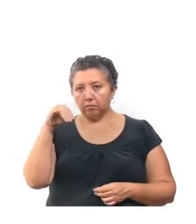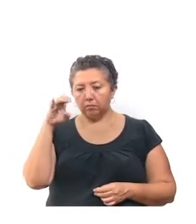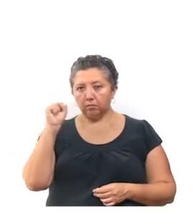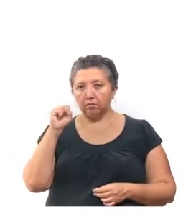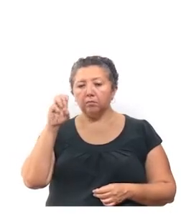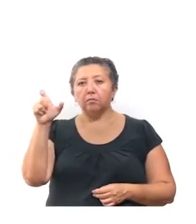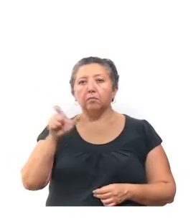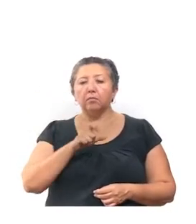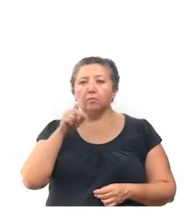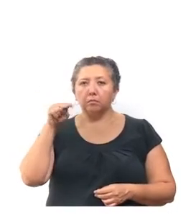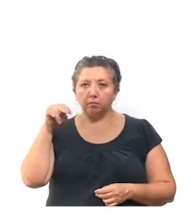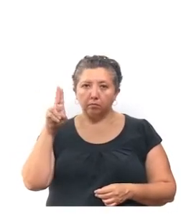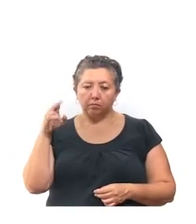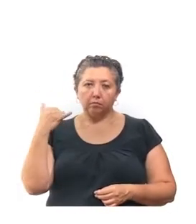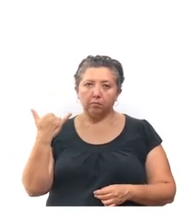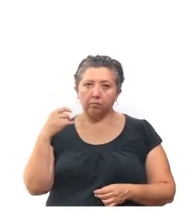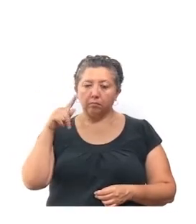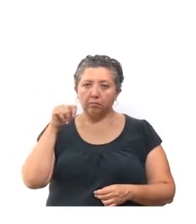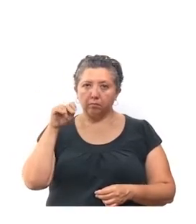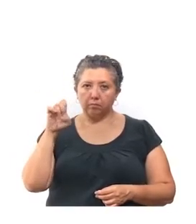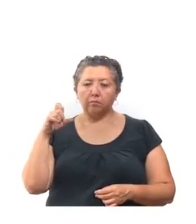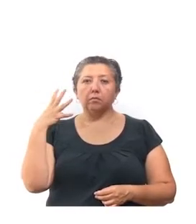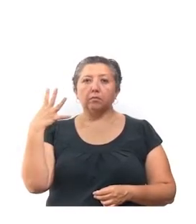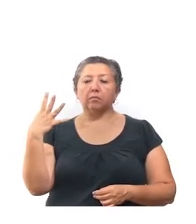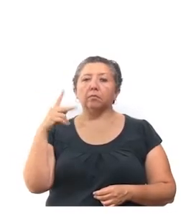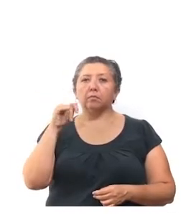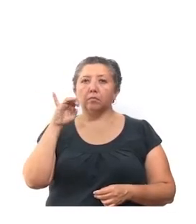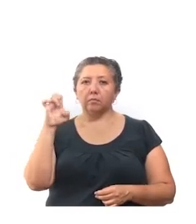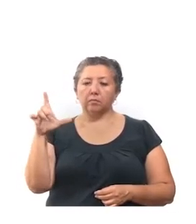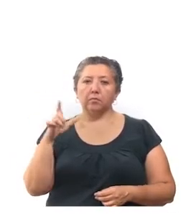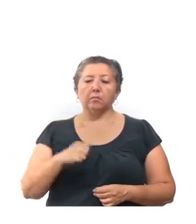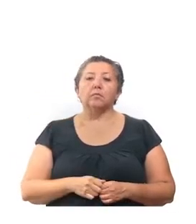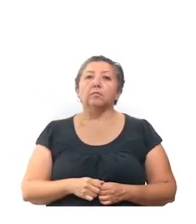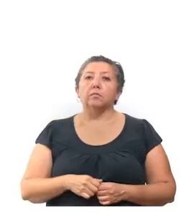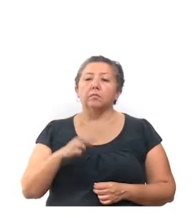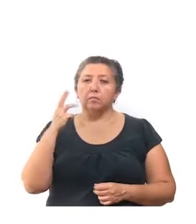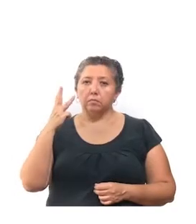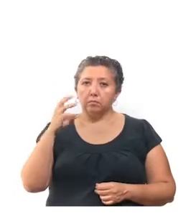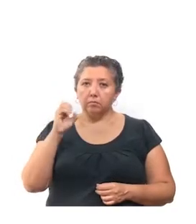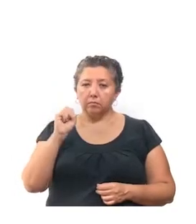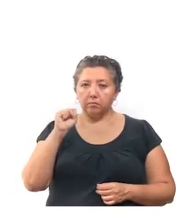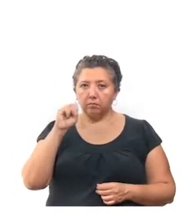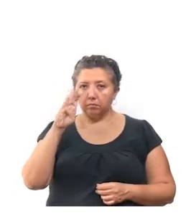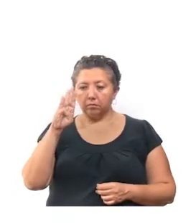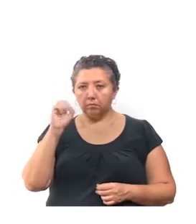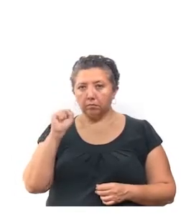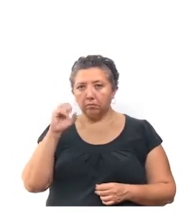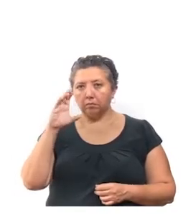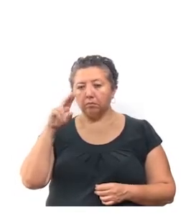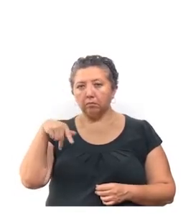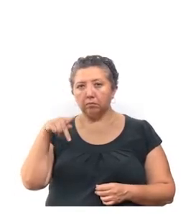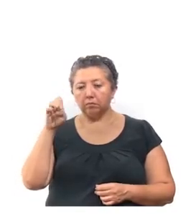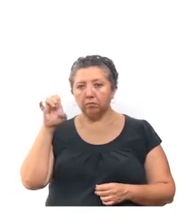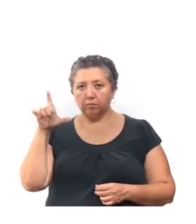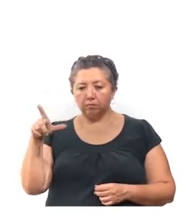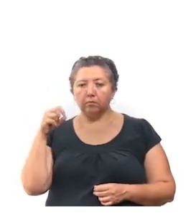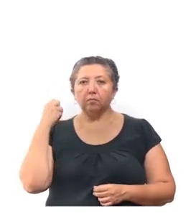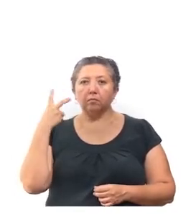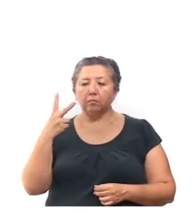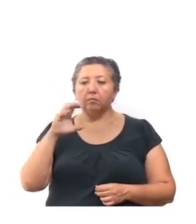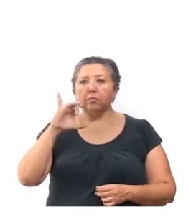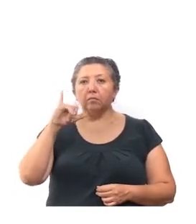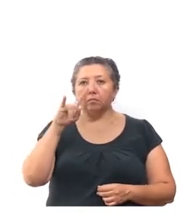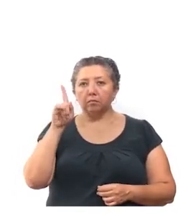Izamal, Maxcanú y Motul, 4 en Ticul y Tixcocó, 3 en Canzacap, Concal y Cuncunul, 2